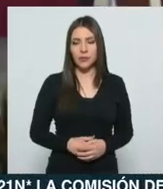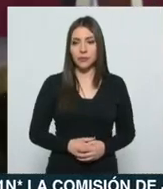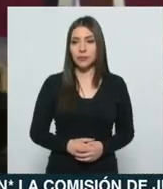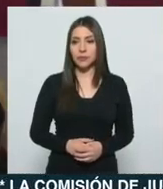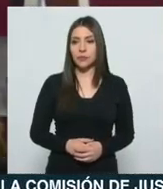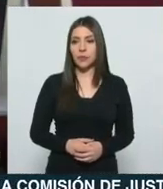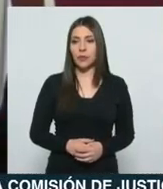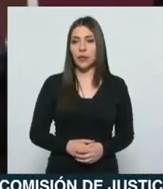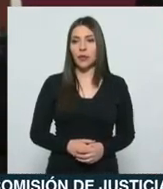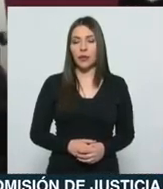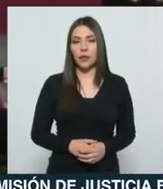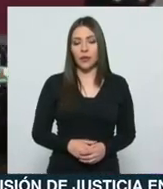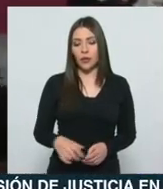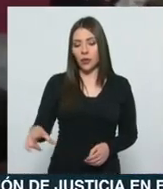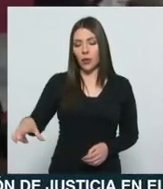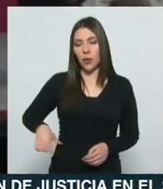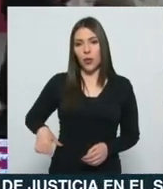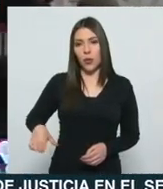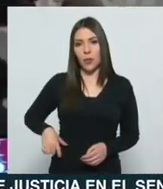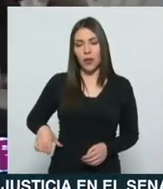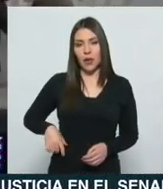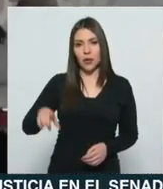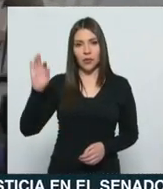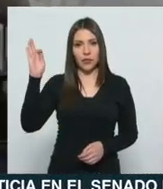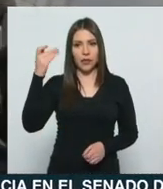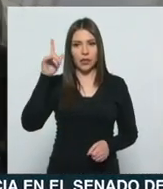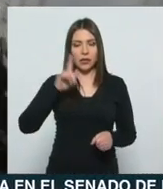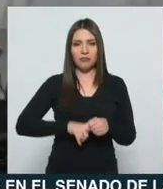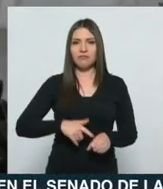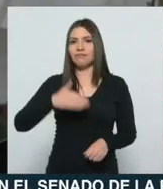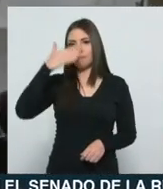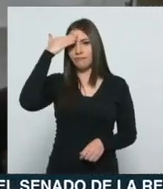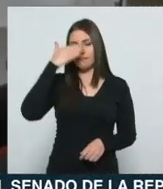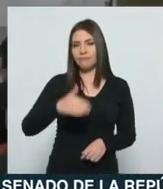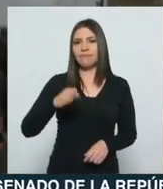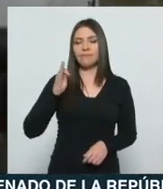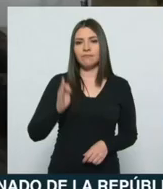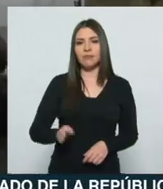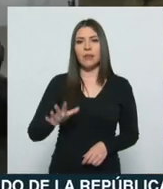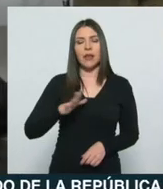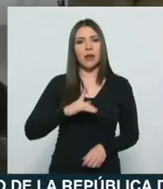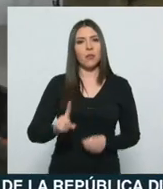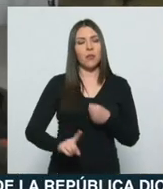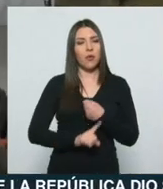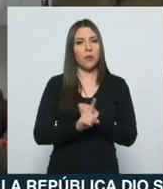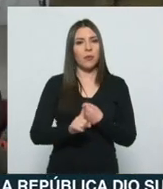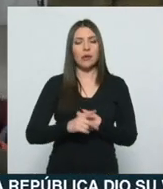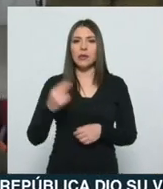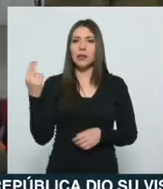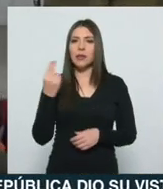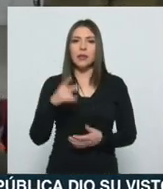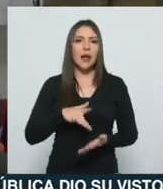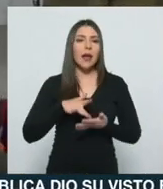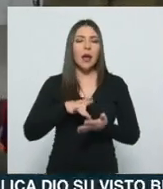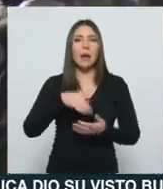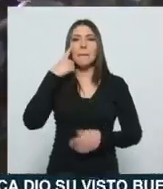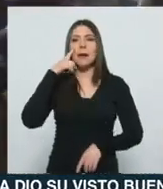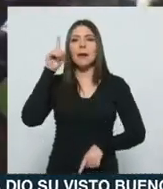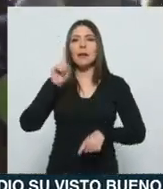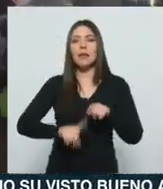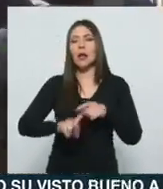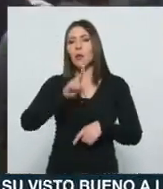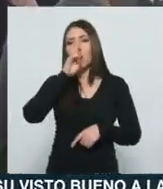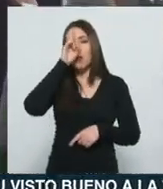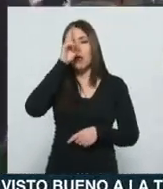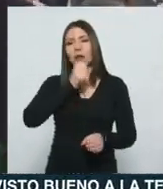El gobierno federal asumió como un problema de Estado la prevención, atención y erradicación de la violencia contra las mujeres y niñas.